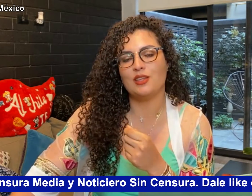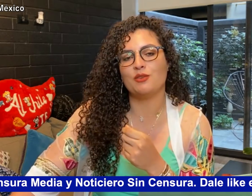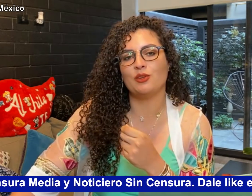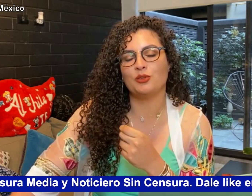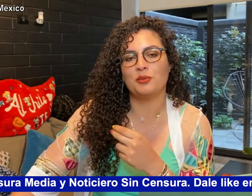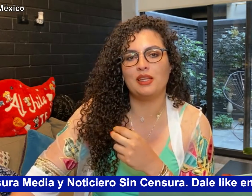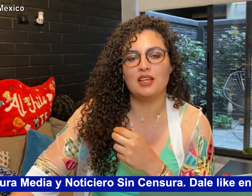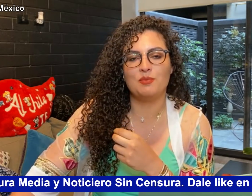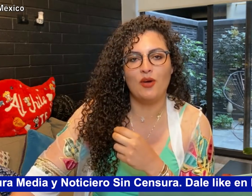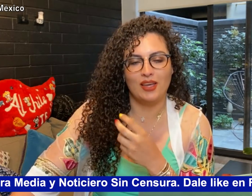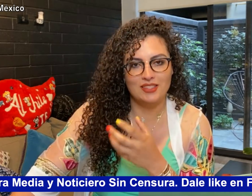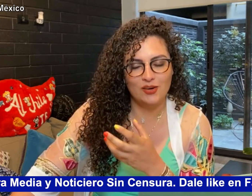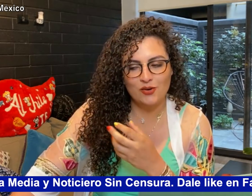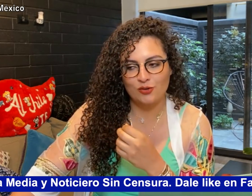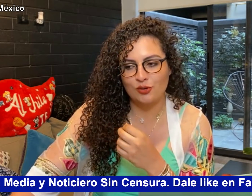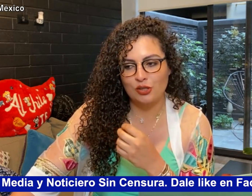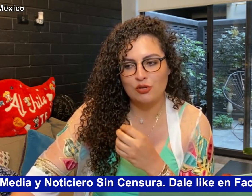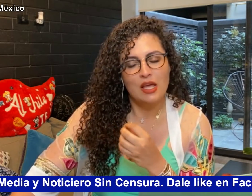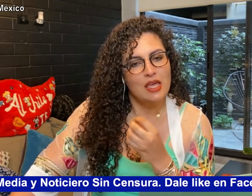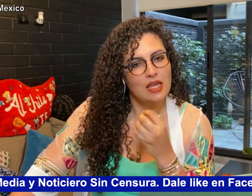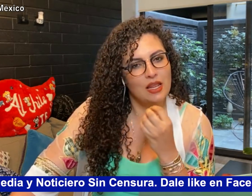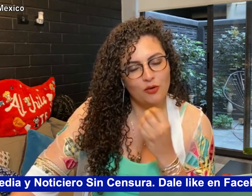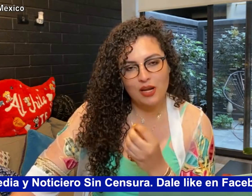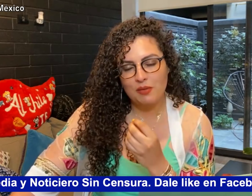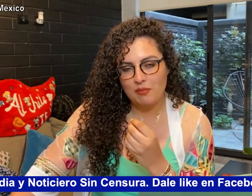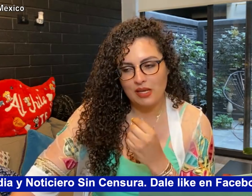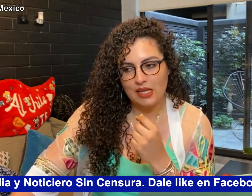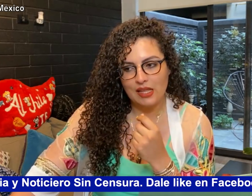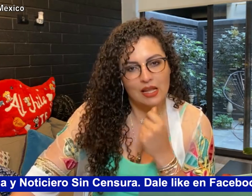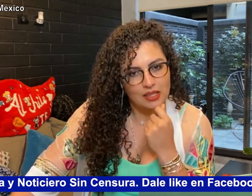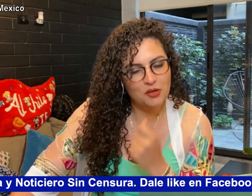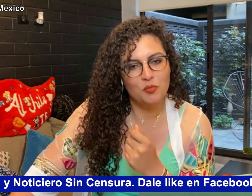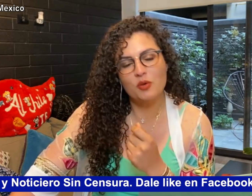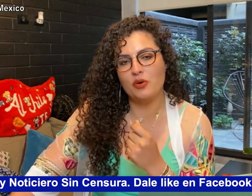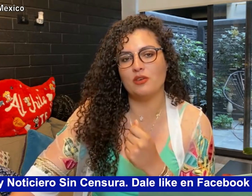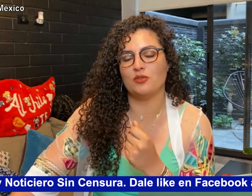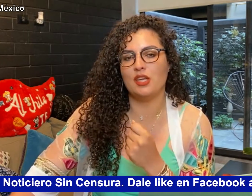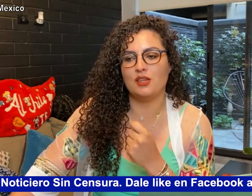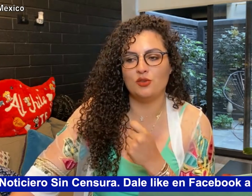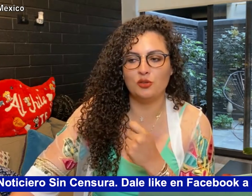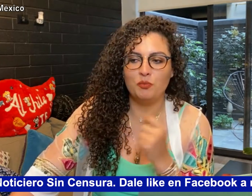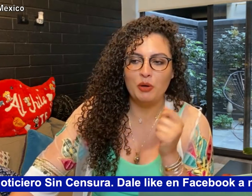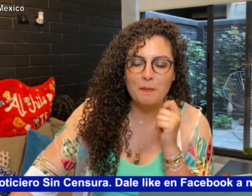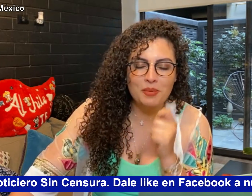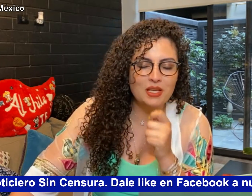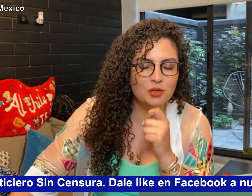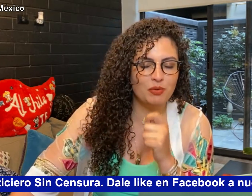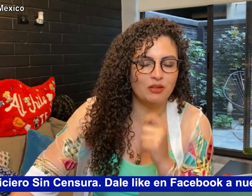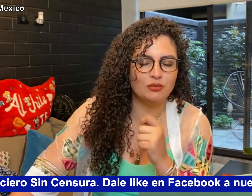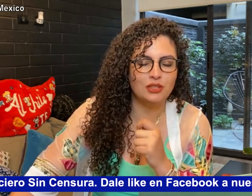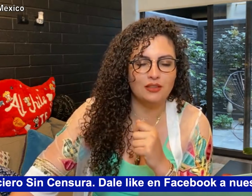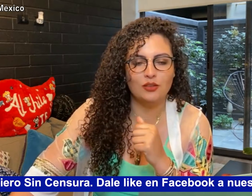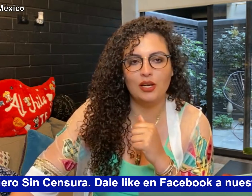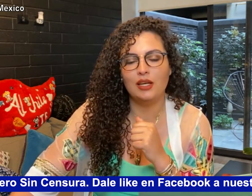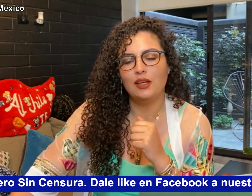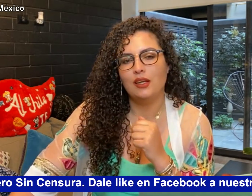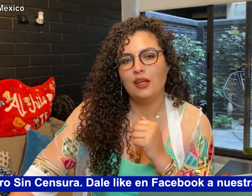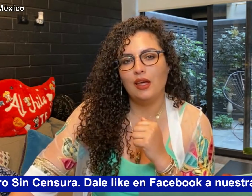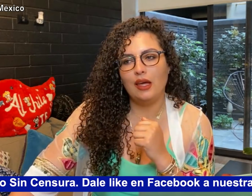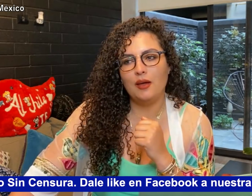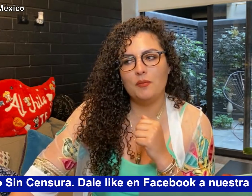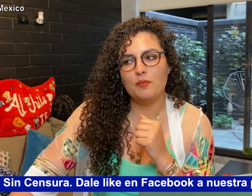eso le agradezco al doctor Valderas Puga que esté con nosotros y le doy la bienvenida, le digo muy buenos días, doctor, pero empiezo